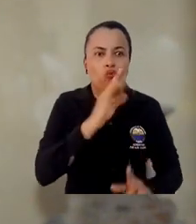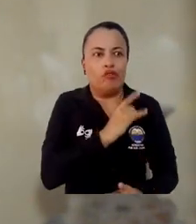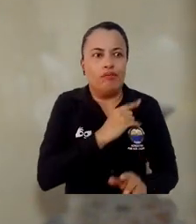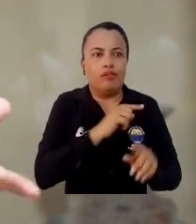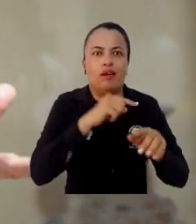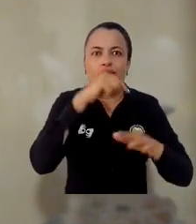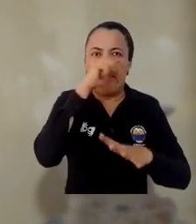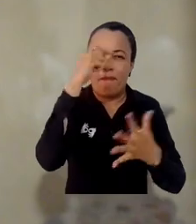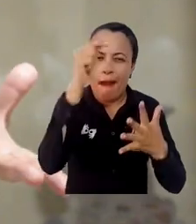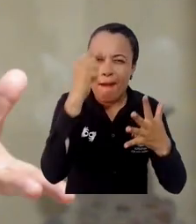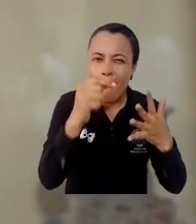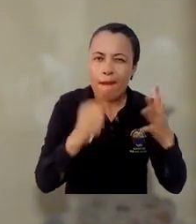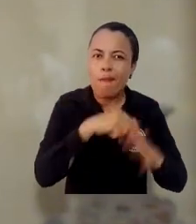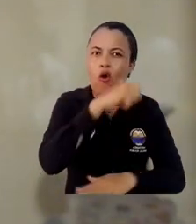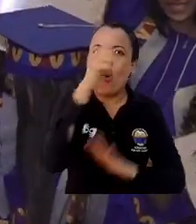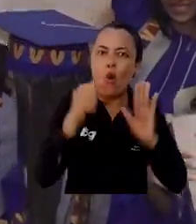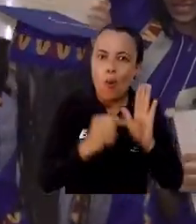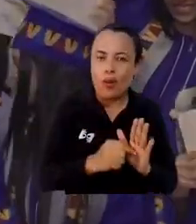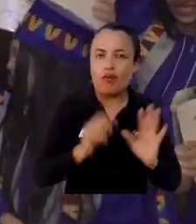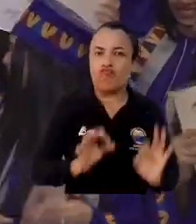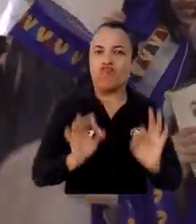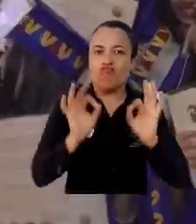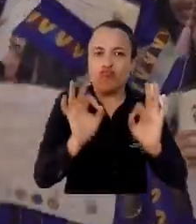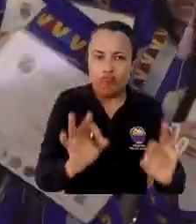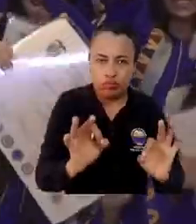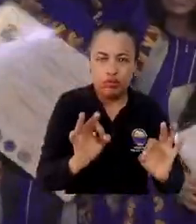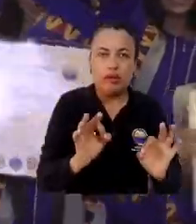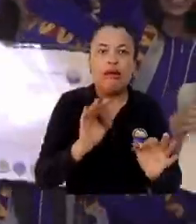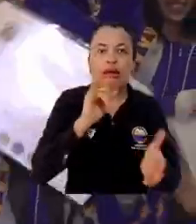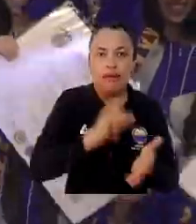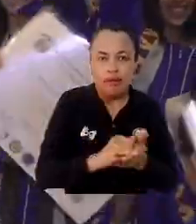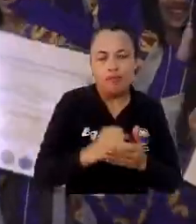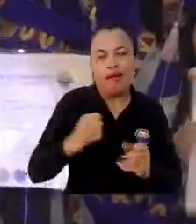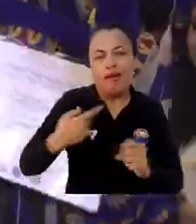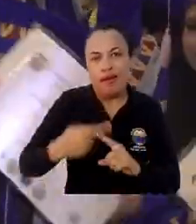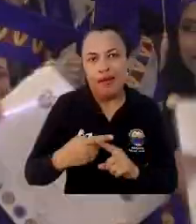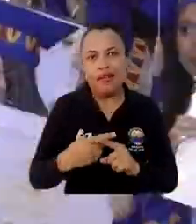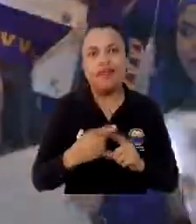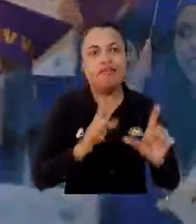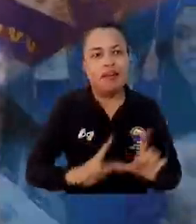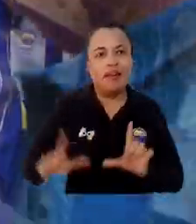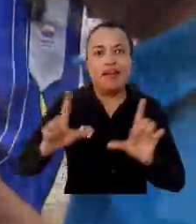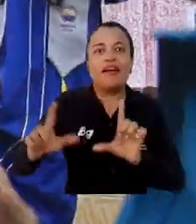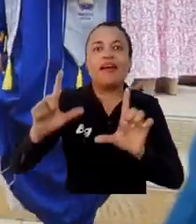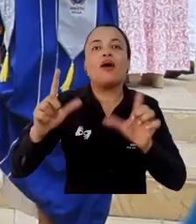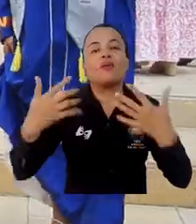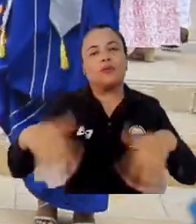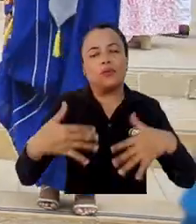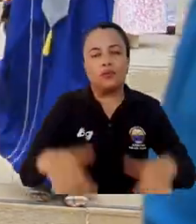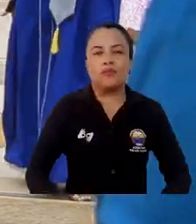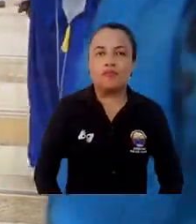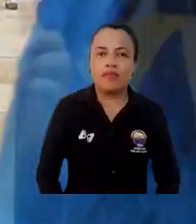dotada, es una universidad que tiene la infraestructura. Y ya mi hijo va a seguir un posgrado en esta misma universidad.